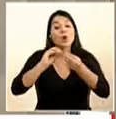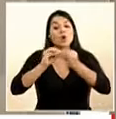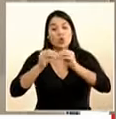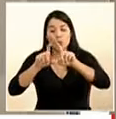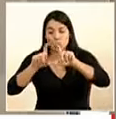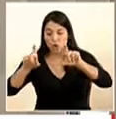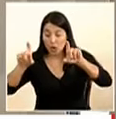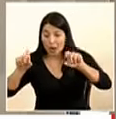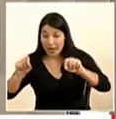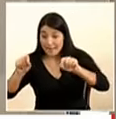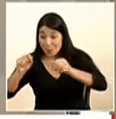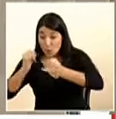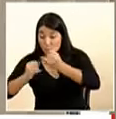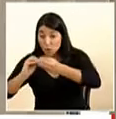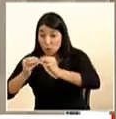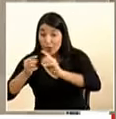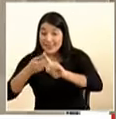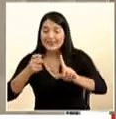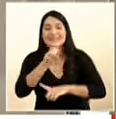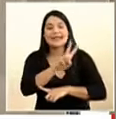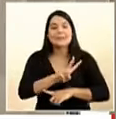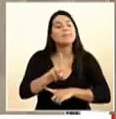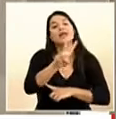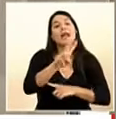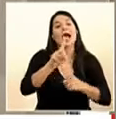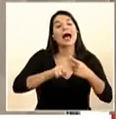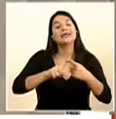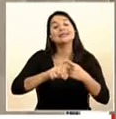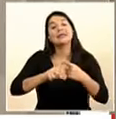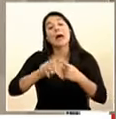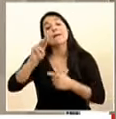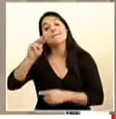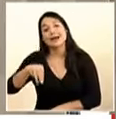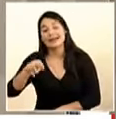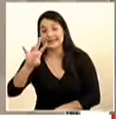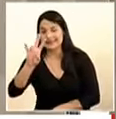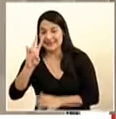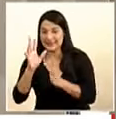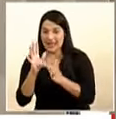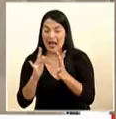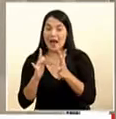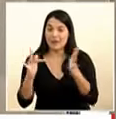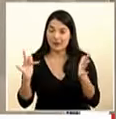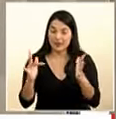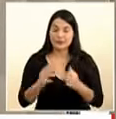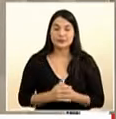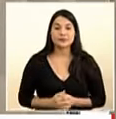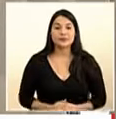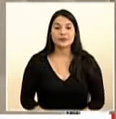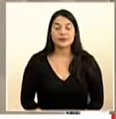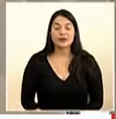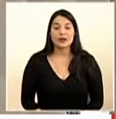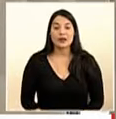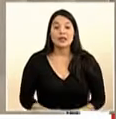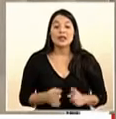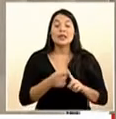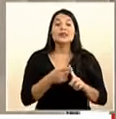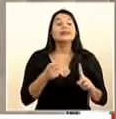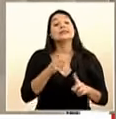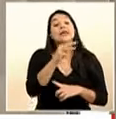viernes hasta el martes 7 de abril y total como en las secciones que ya se han indicado el del miércoles